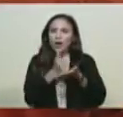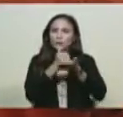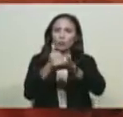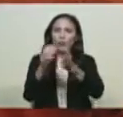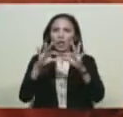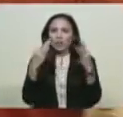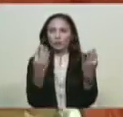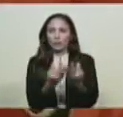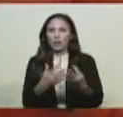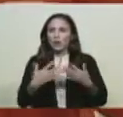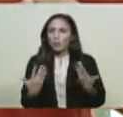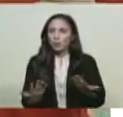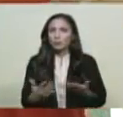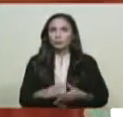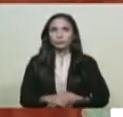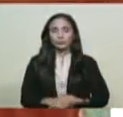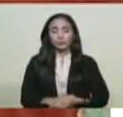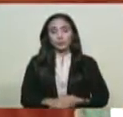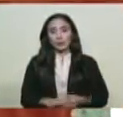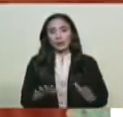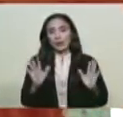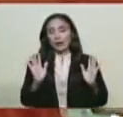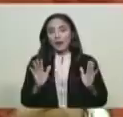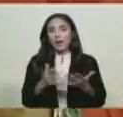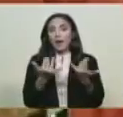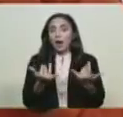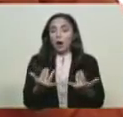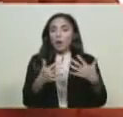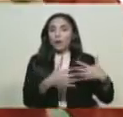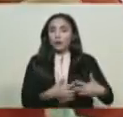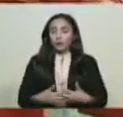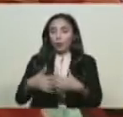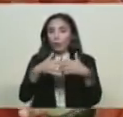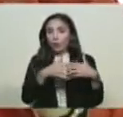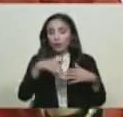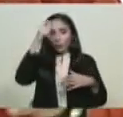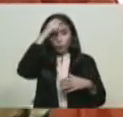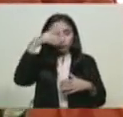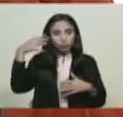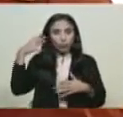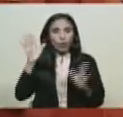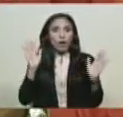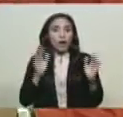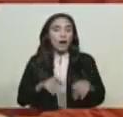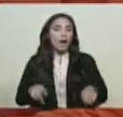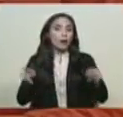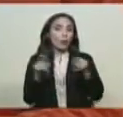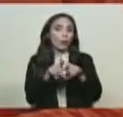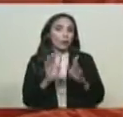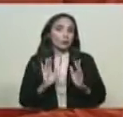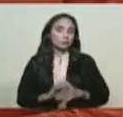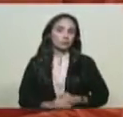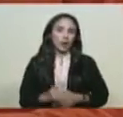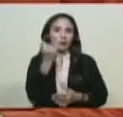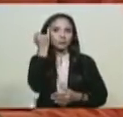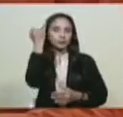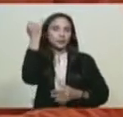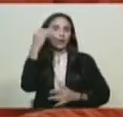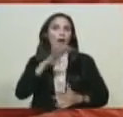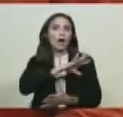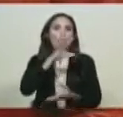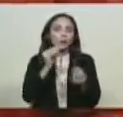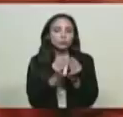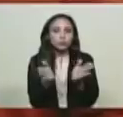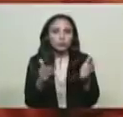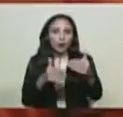Ninguno. Ahora Donald Trump creó algo parecido a los CLAP. Se están copiando de nosotros. Igualmente